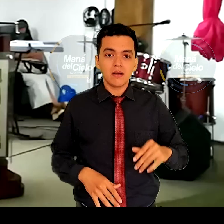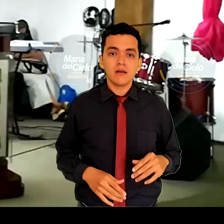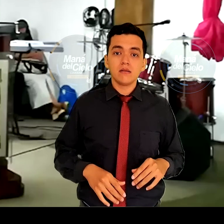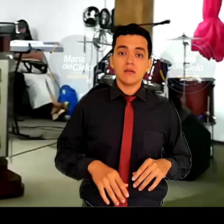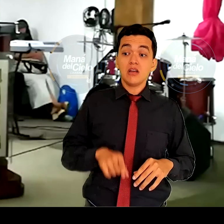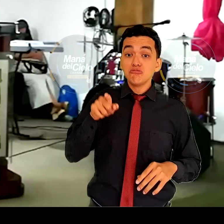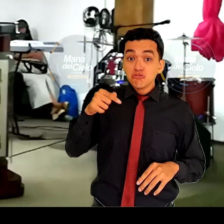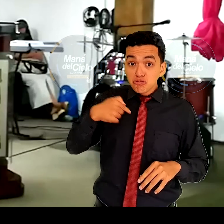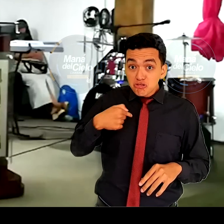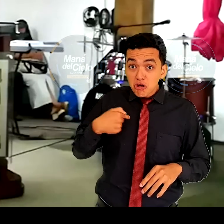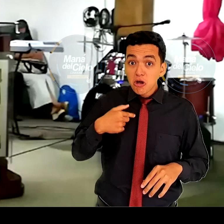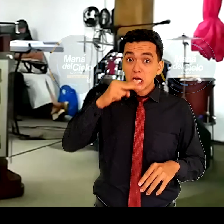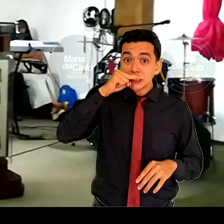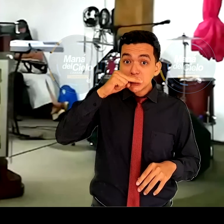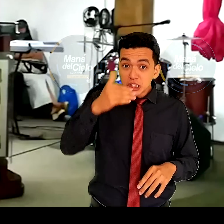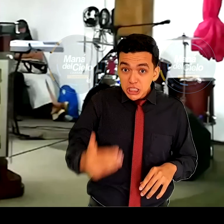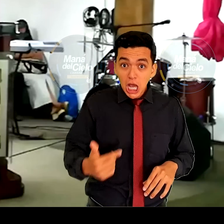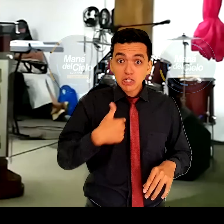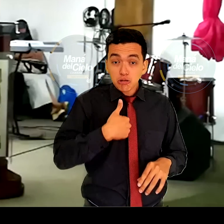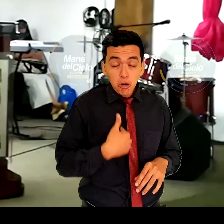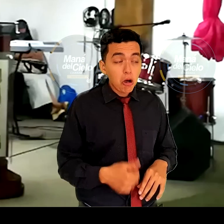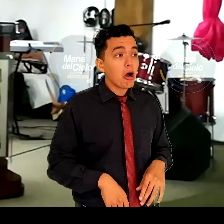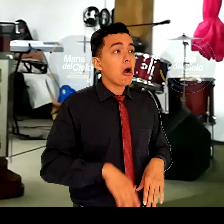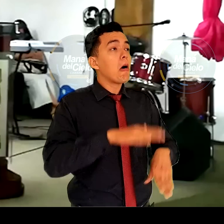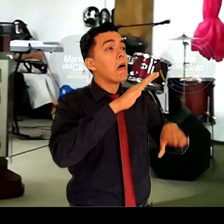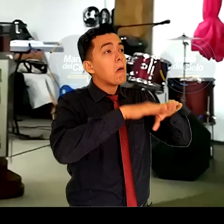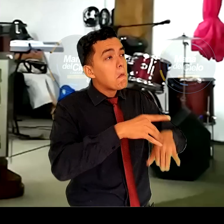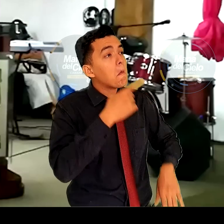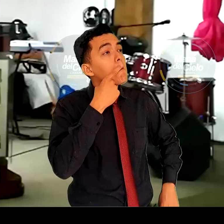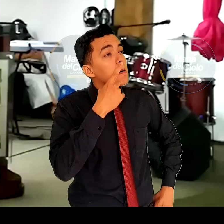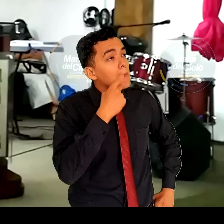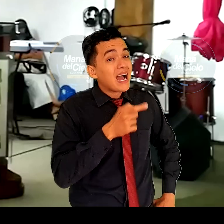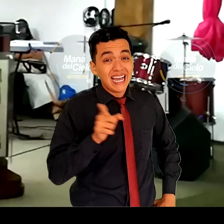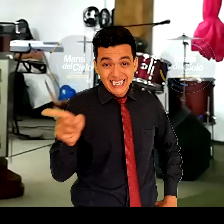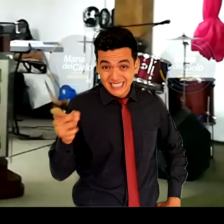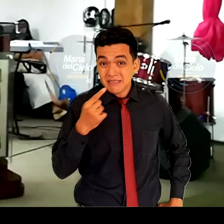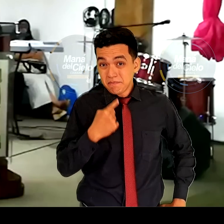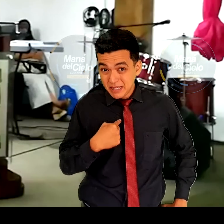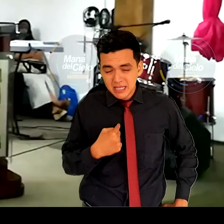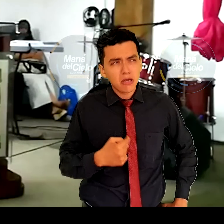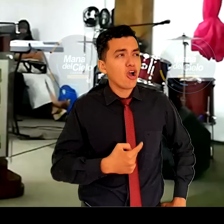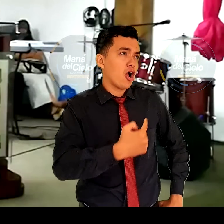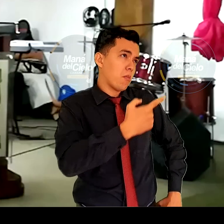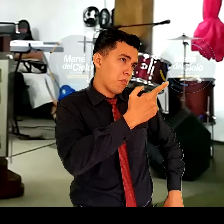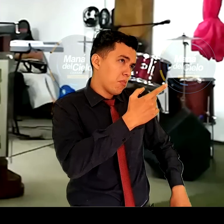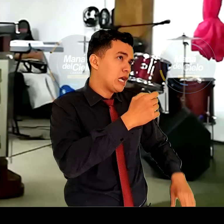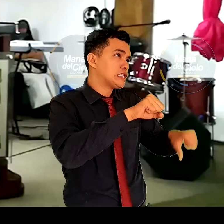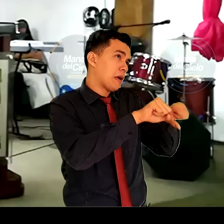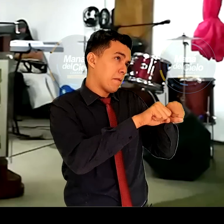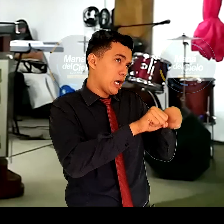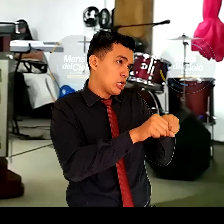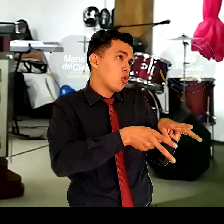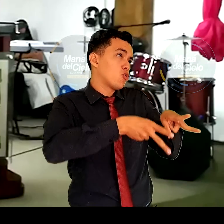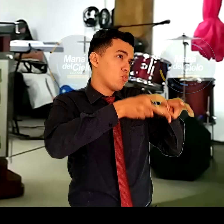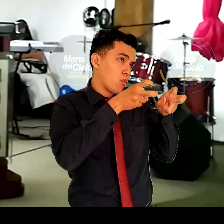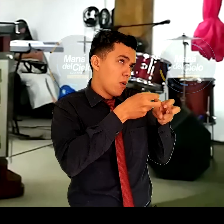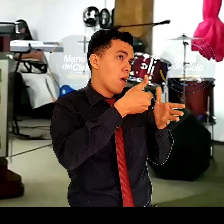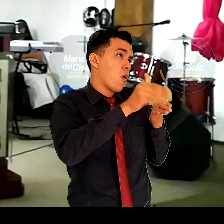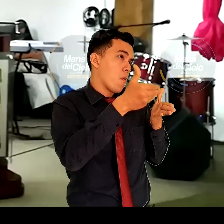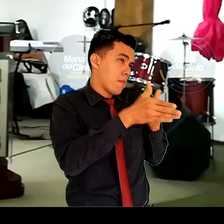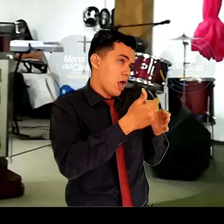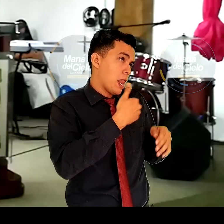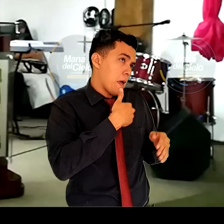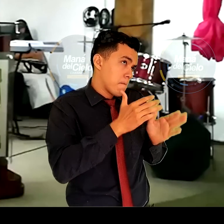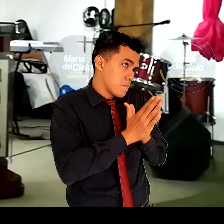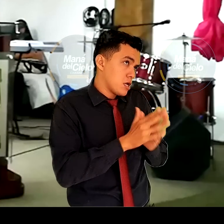somos los más pobres de la iglesia, que somos los más miserables. Eso es fulano que tiene, eso es sutano que vive muy bien. Así que dése a la tarea de entender que somos